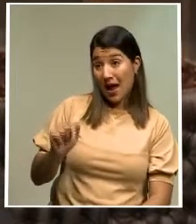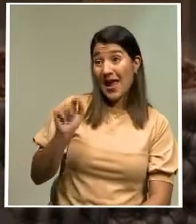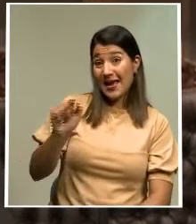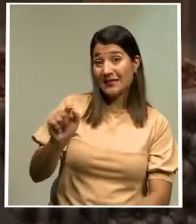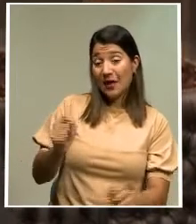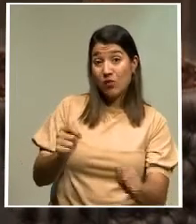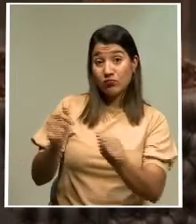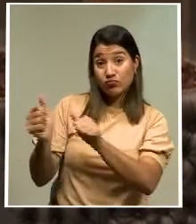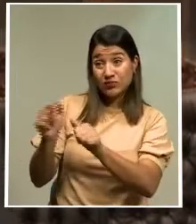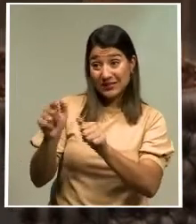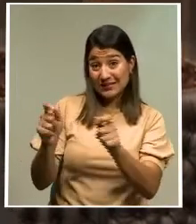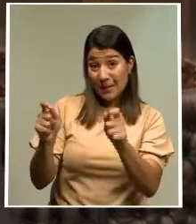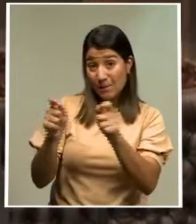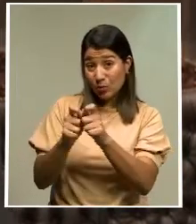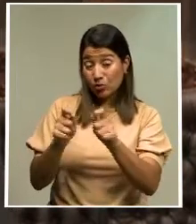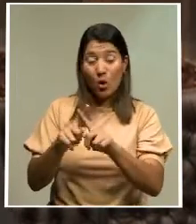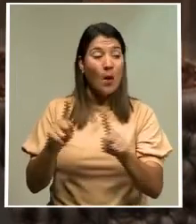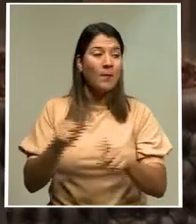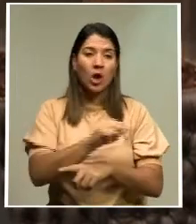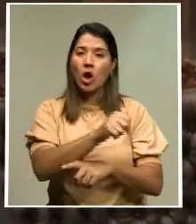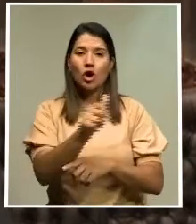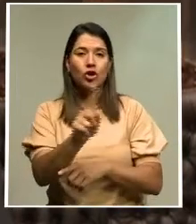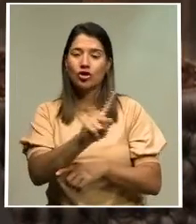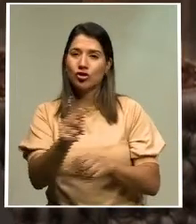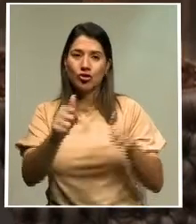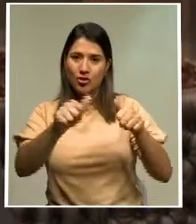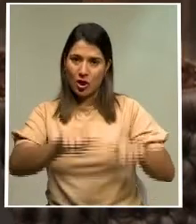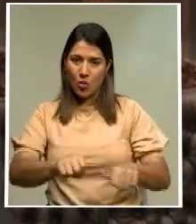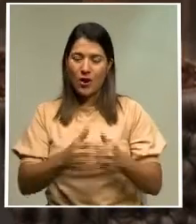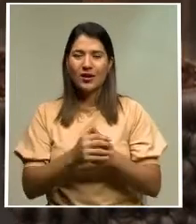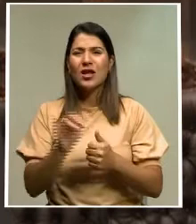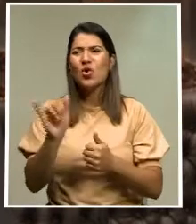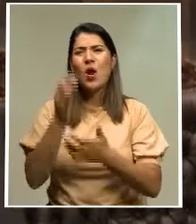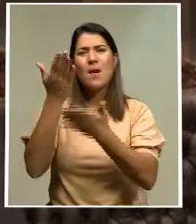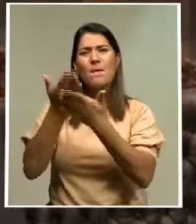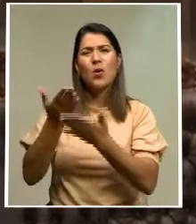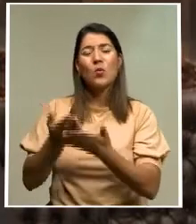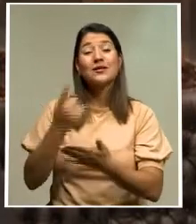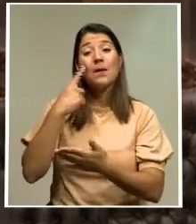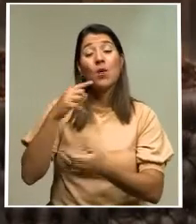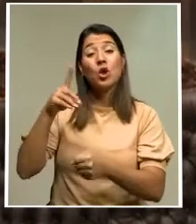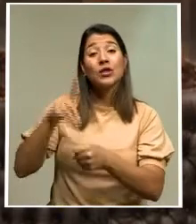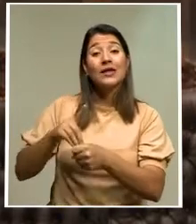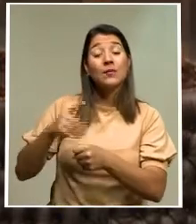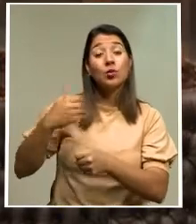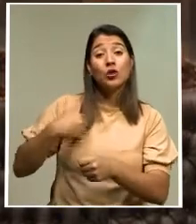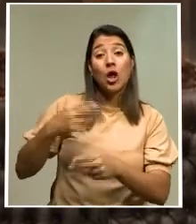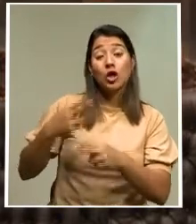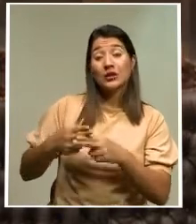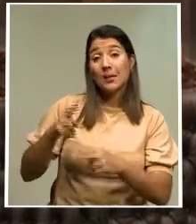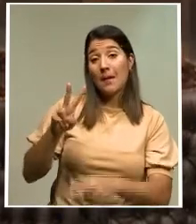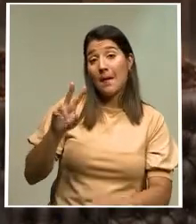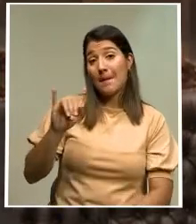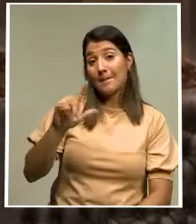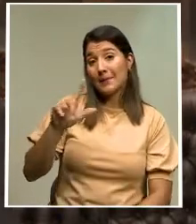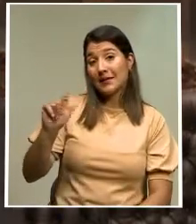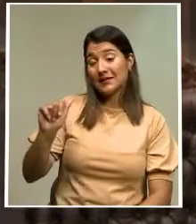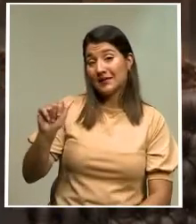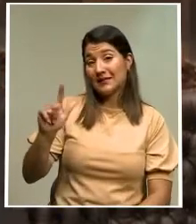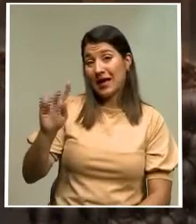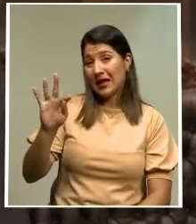logró aprobar. Las otras mociones restantes del diputado Villalta, a nuestro criterio, no resuelven el